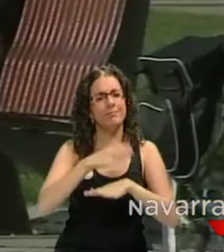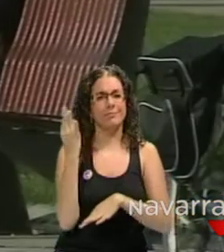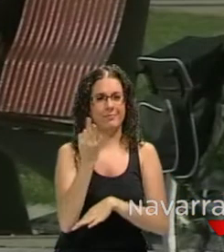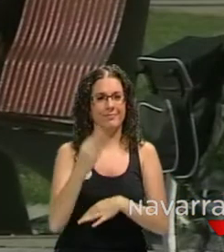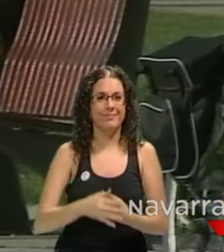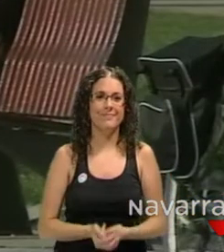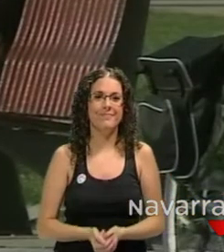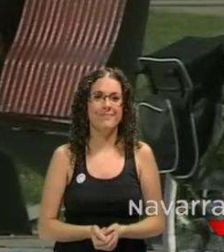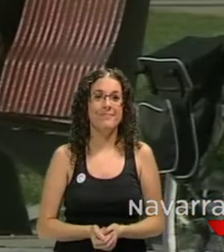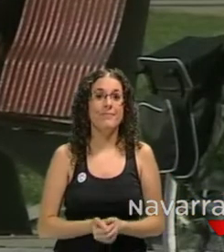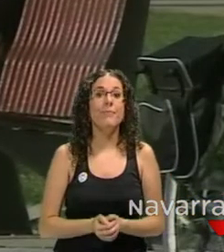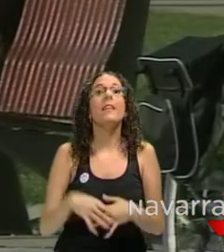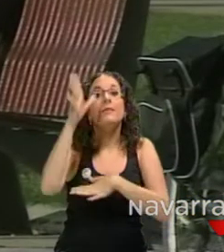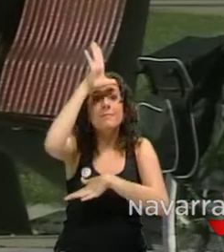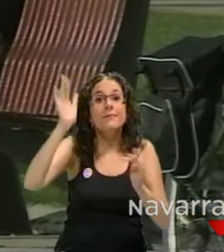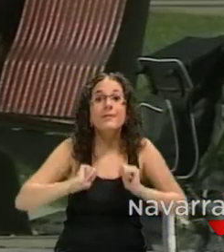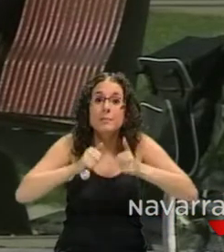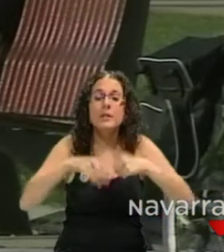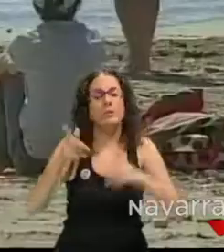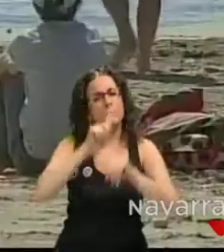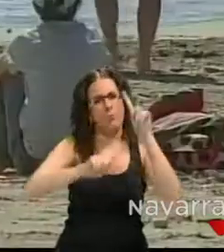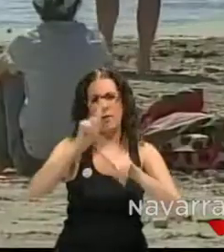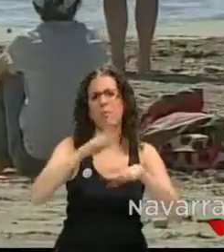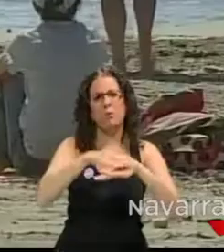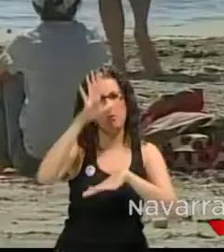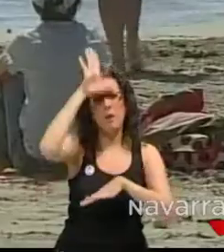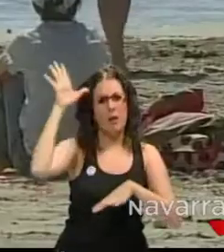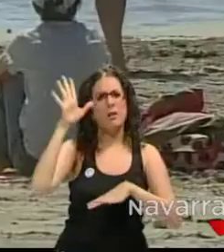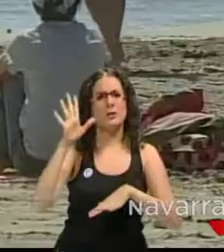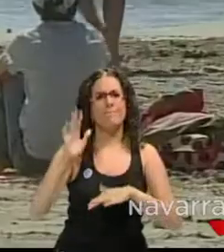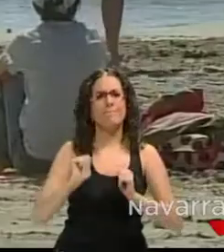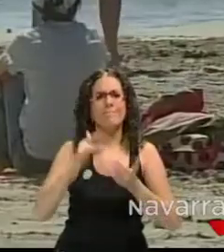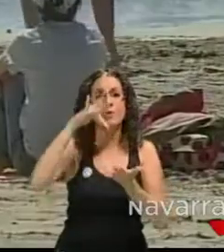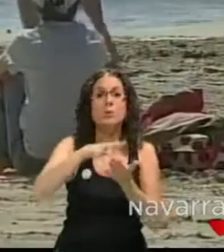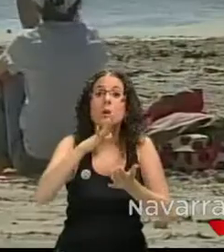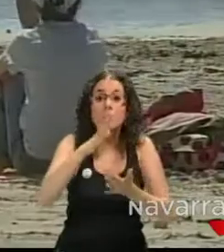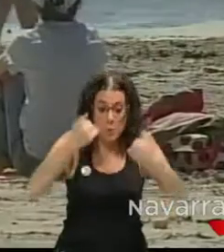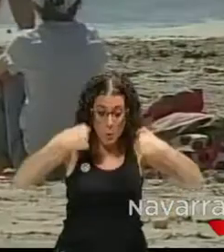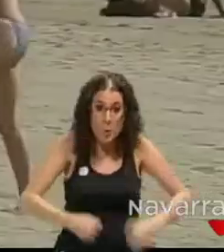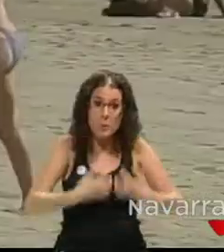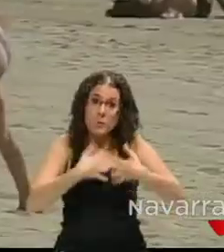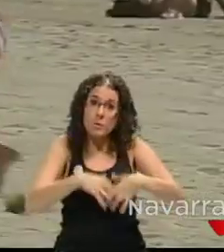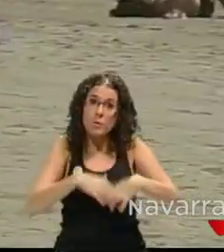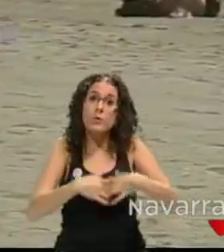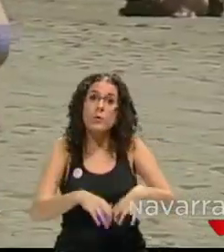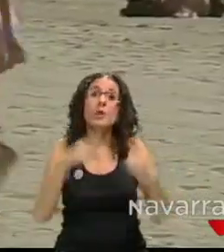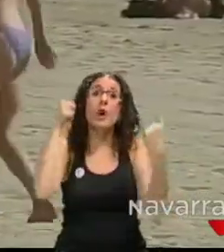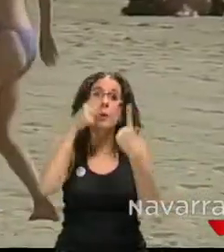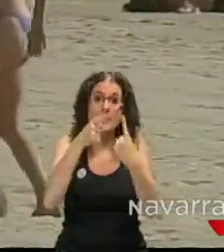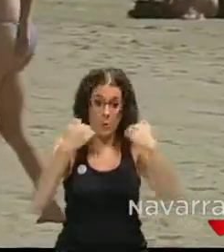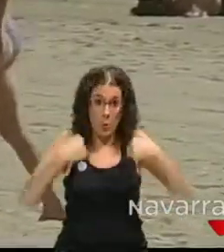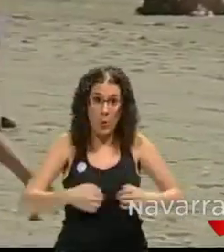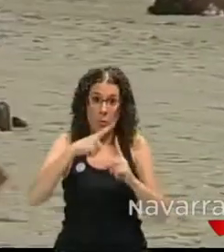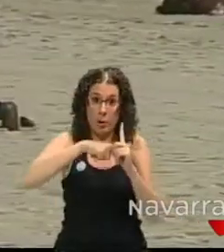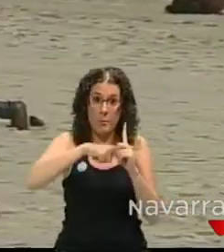Llega el verano y con él los trastornos por calor, el resultado del fracaso de los mecanismos fisiológicos que mantienen la temperatura corporal ante una